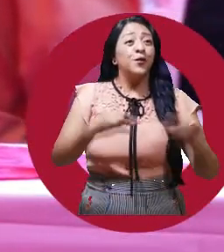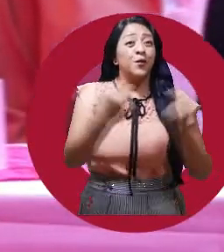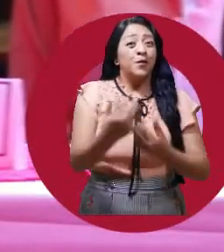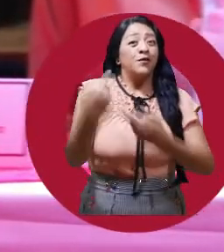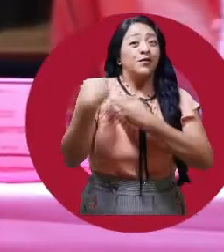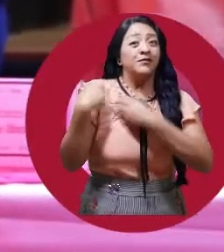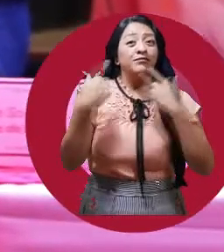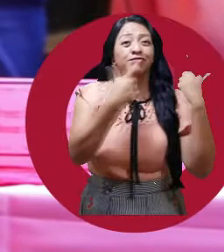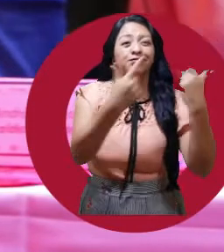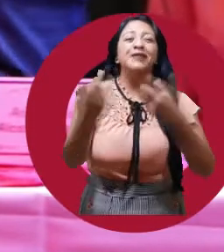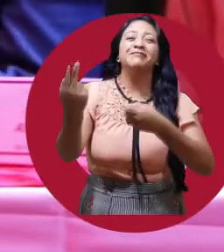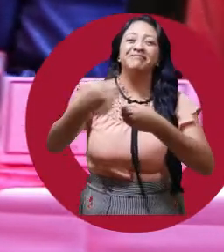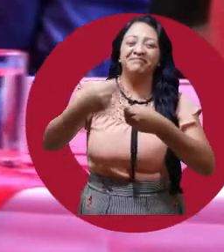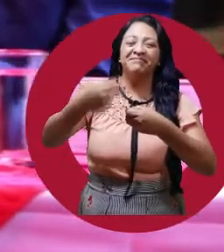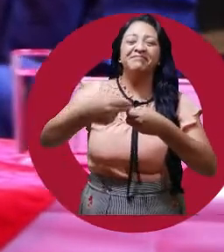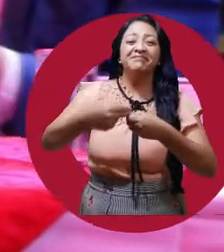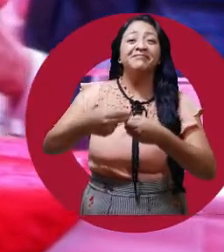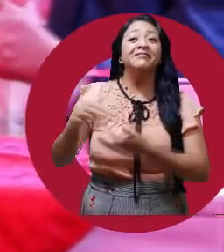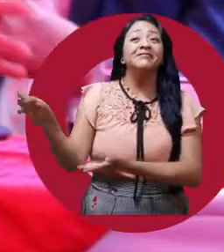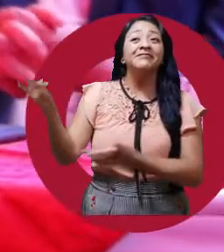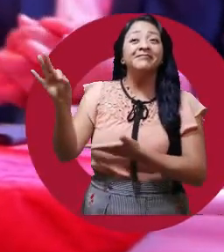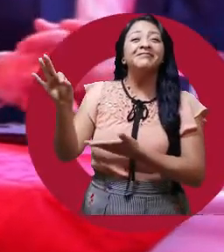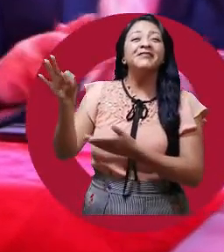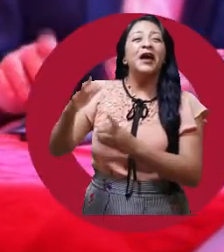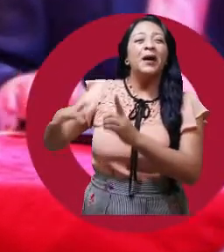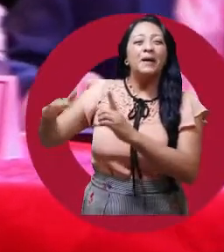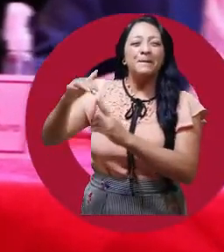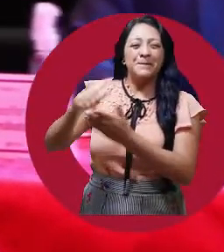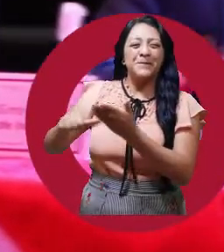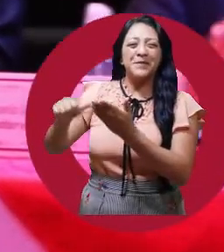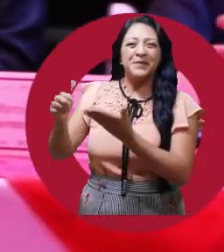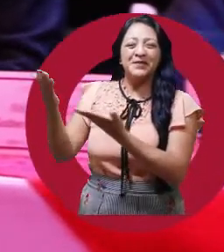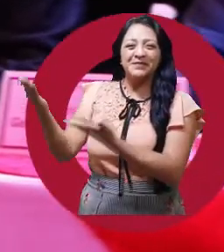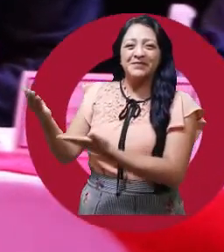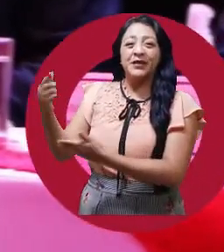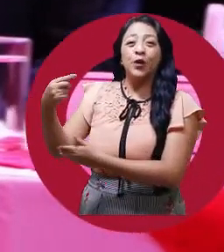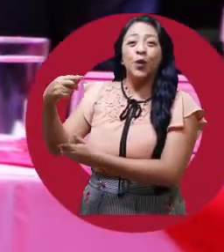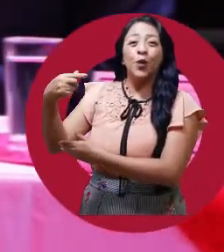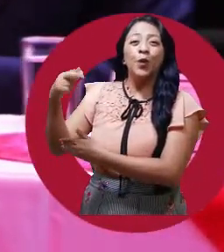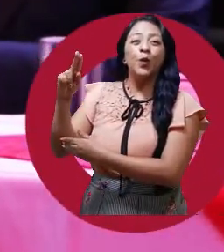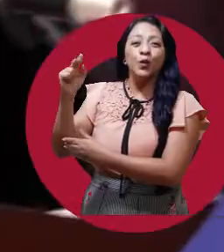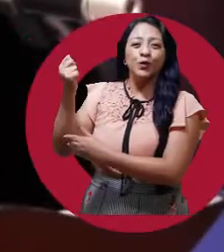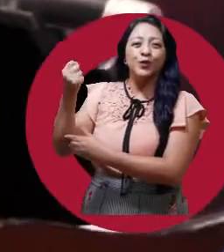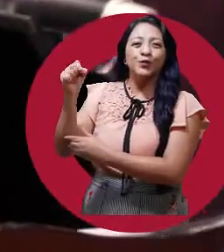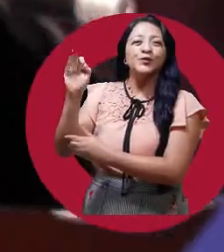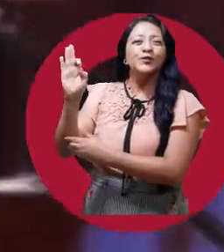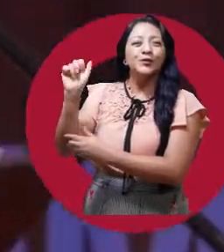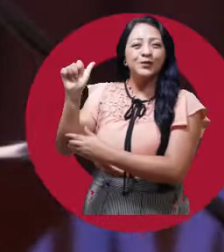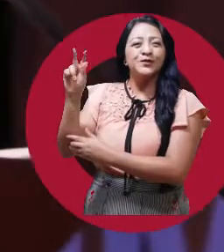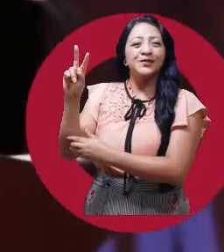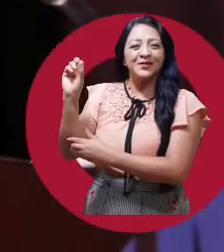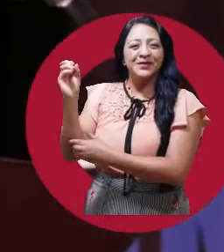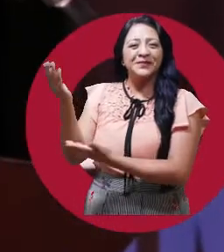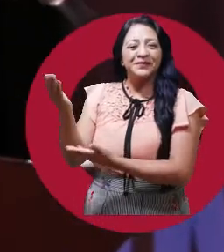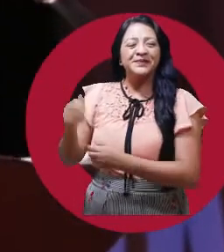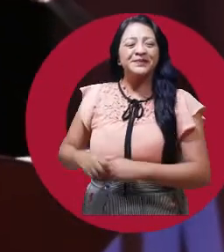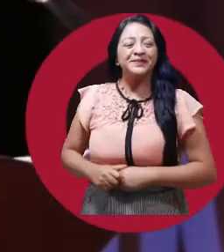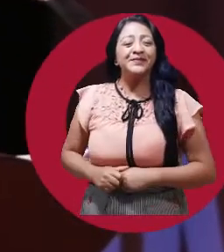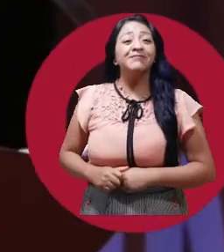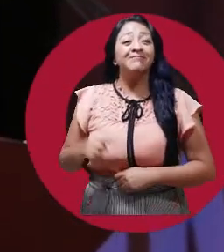recién creada Área Protegida. Gustavo Manrique, ministro del Ambiente, Agua y Transición Ecológica. Celebramos la